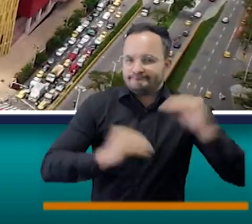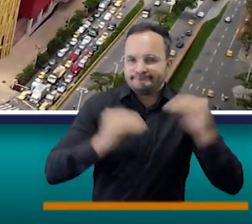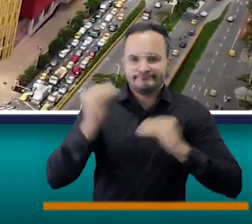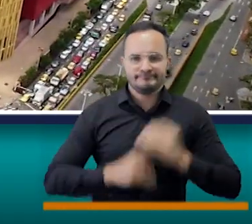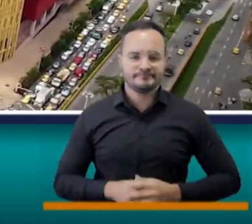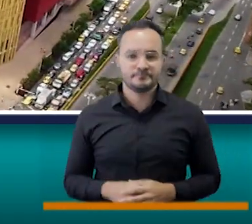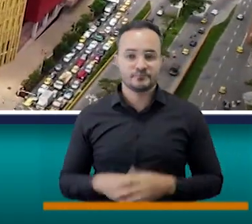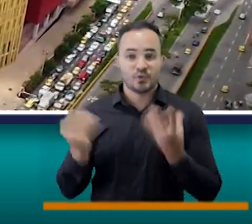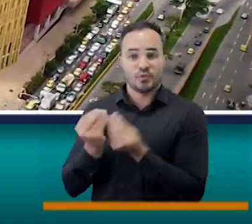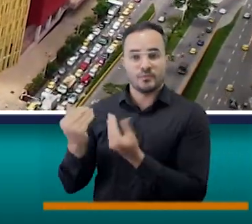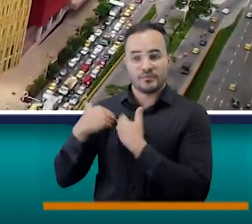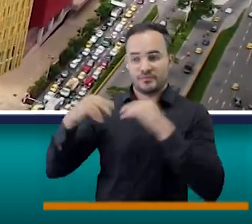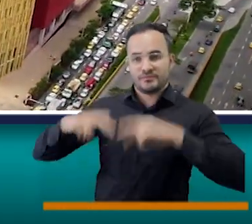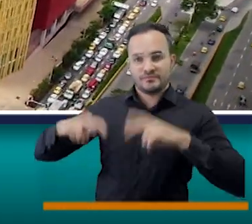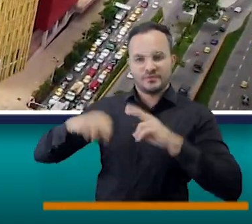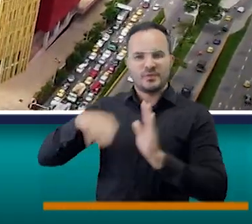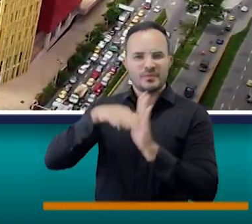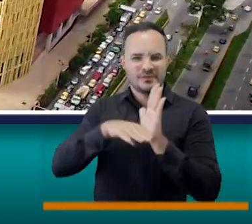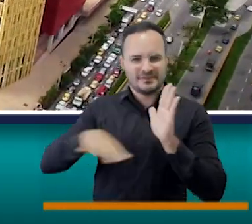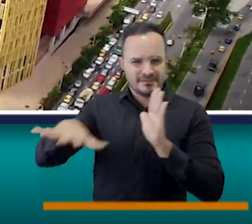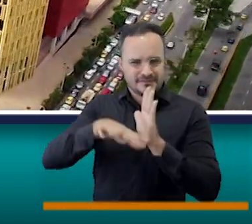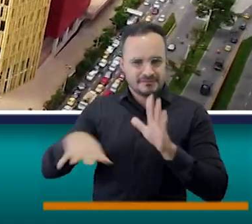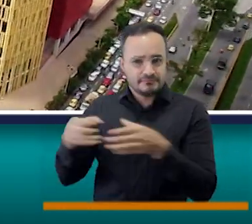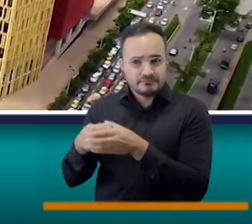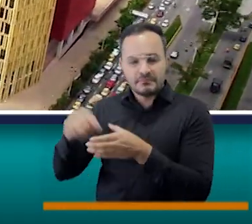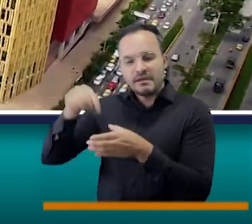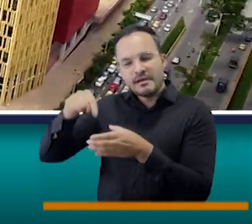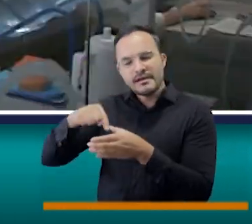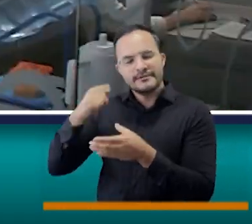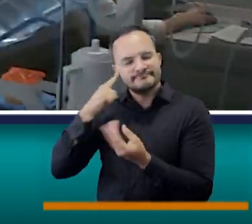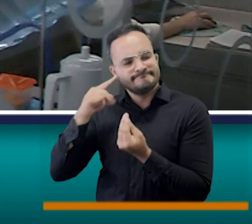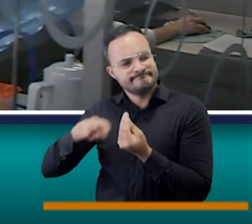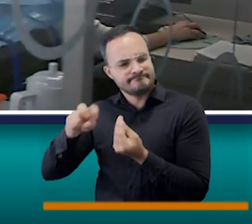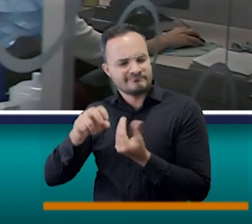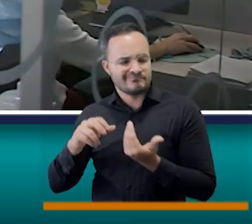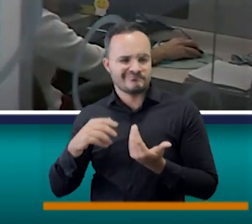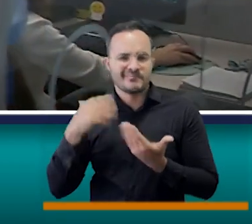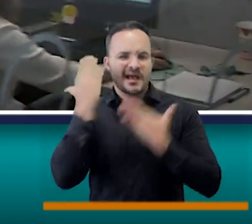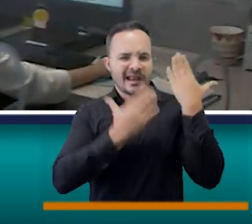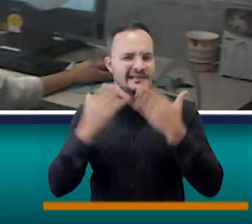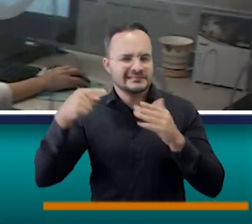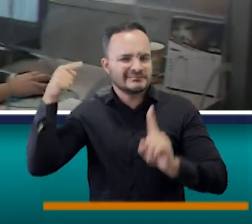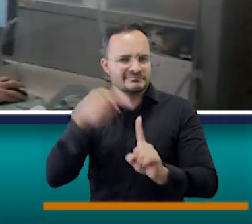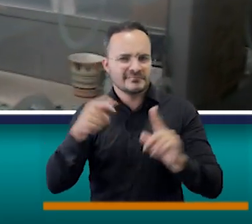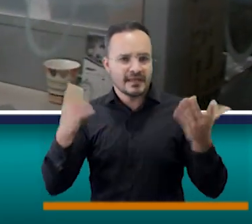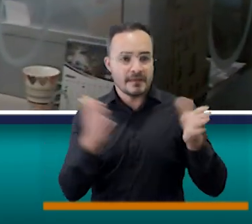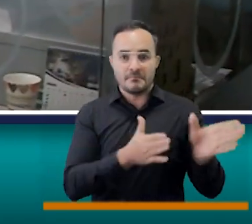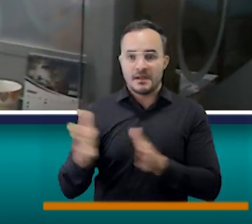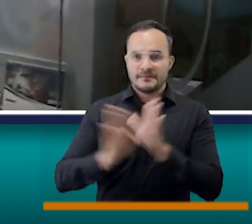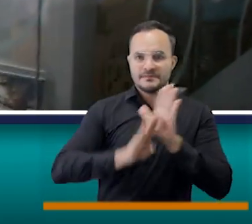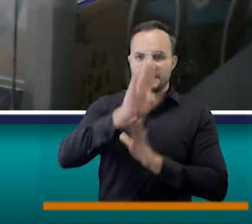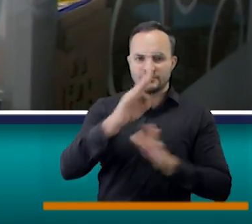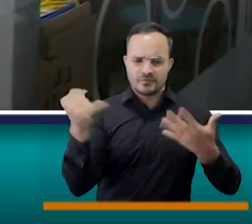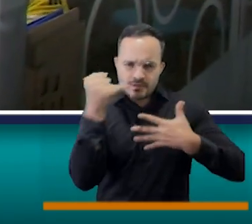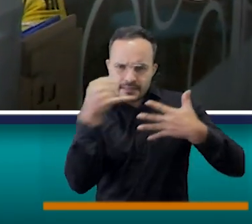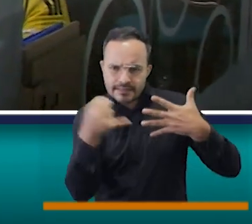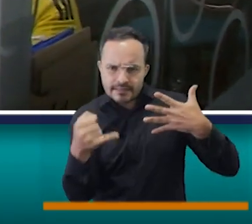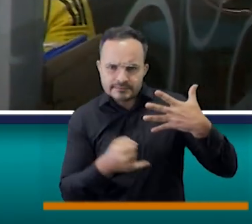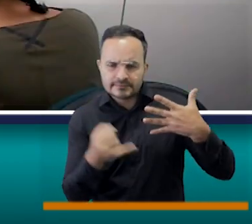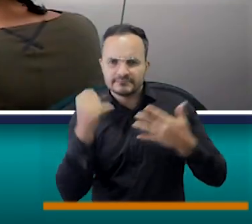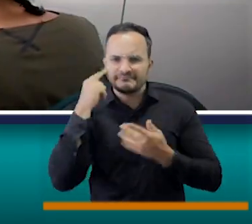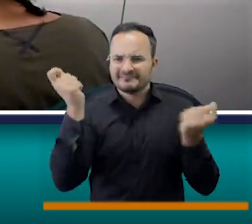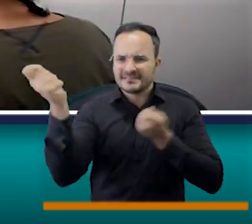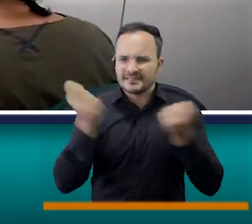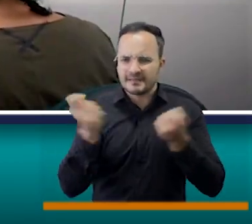El Observatorio de Políticas Públicas del Consejo de Medellín analiza las líneas estratégicas del Plan de Desarrollo.